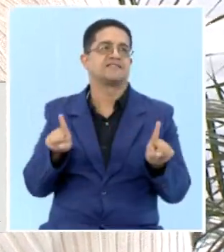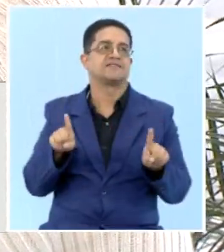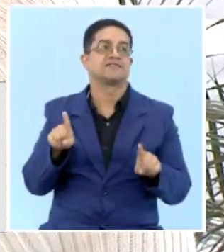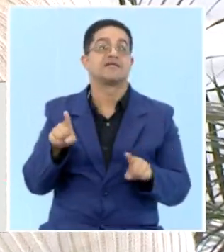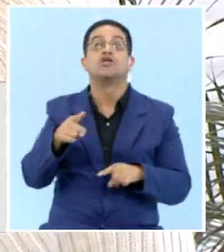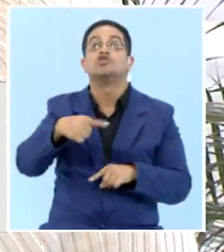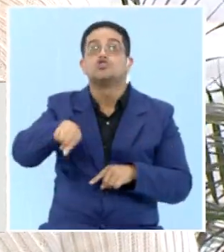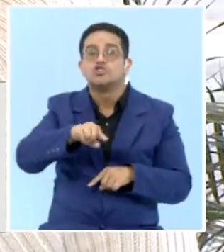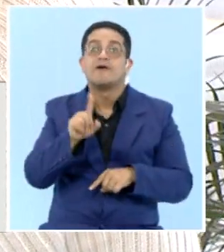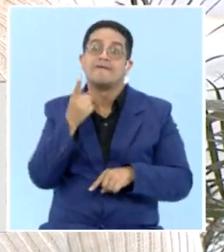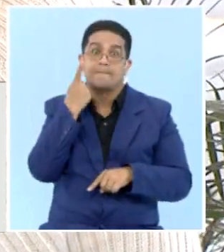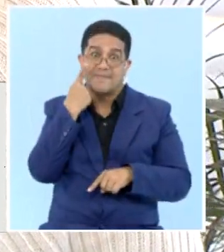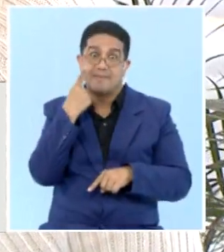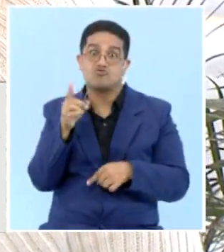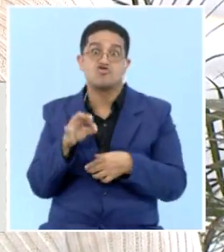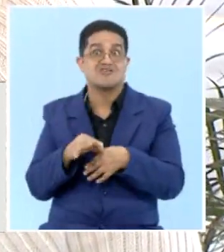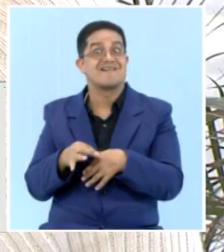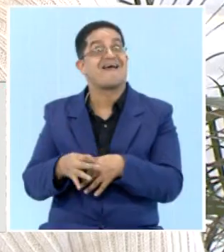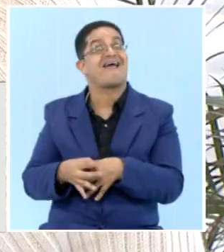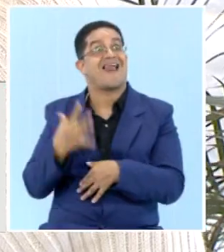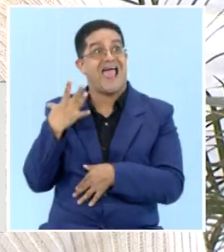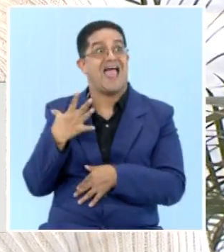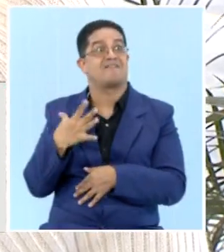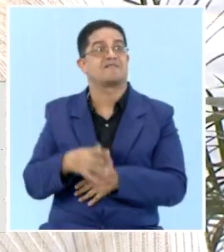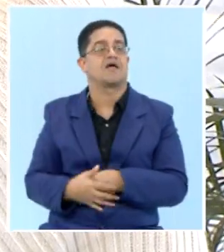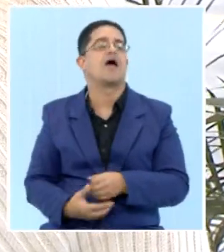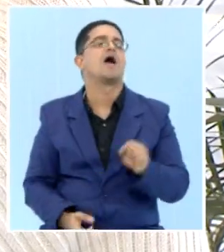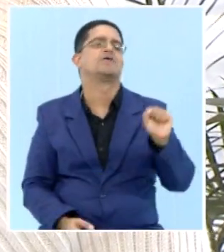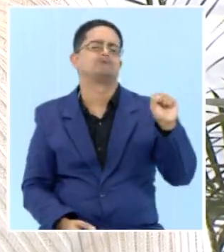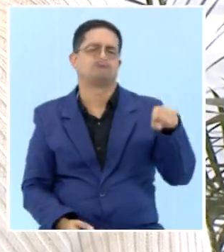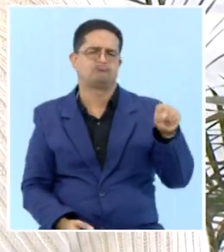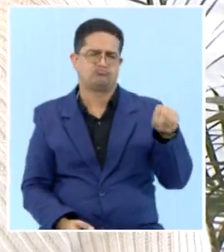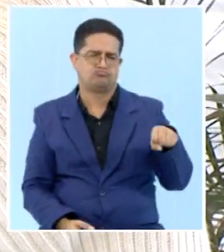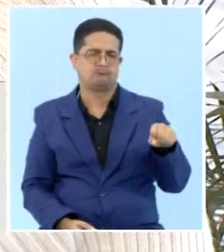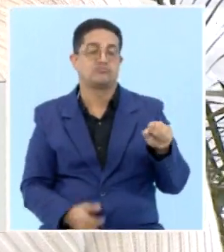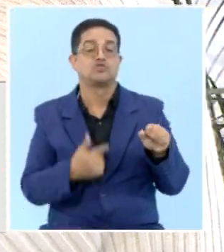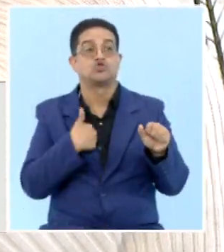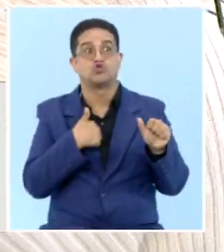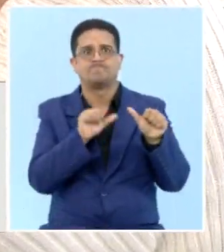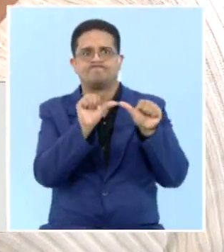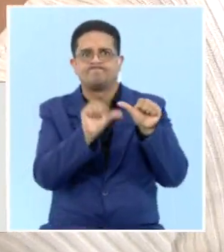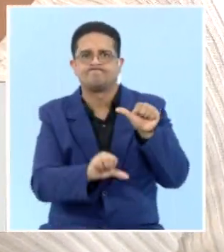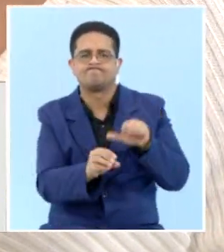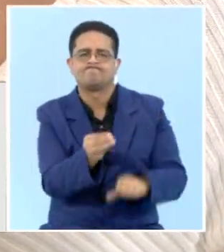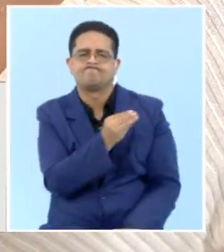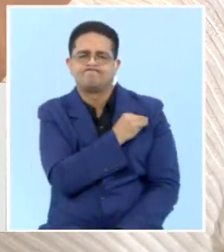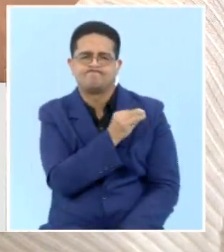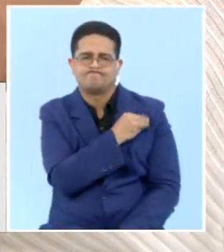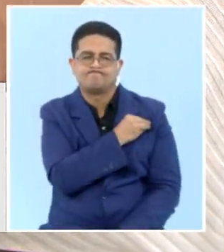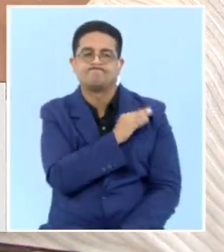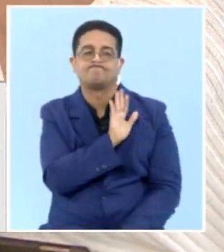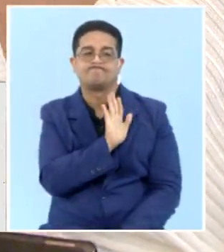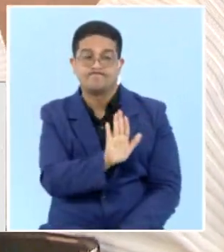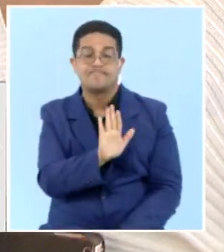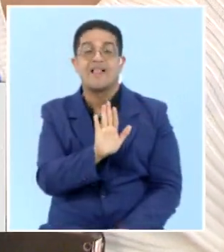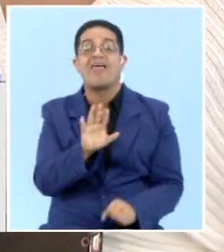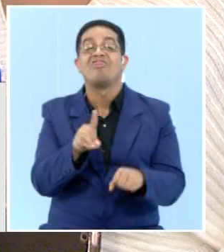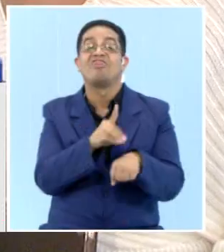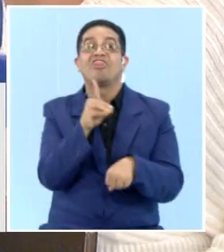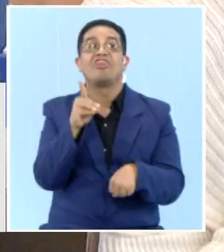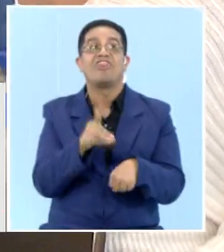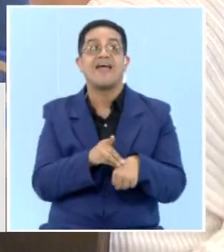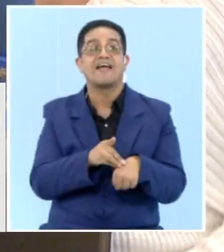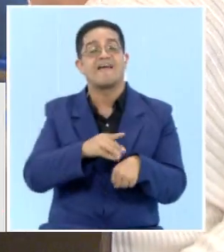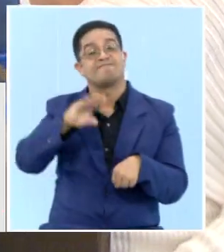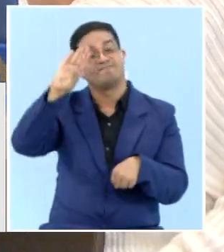grave que puede ser un dengue. Sí, aquí nos permiten de repente hablar un poco de los signos de alarma y fundamentalmente para dengue, además de la